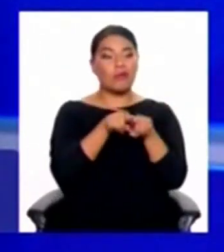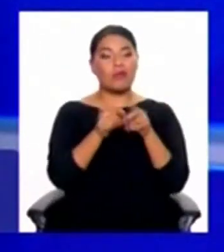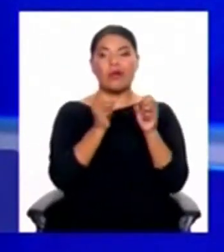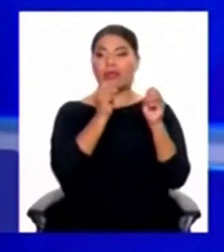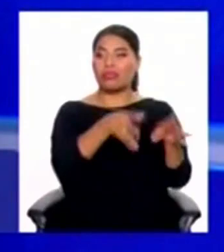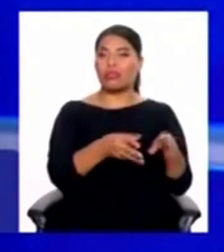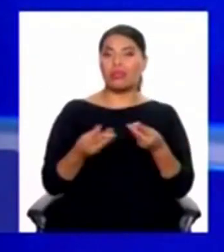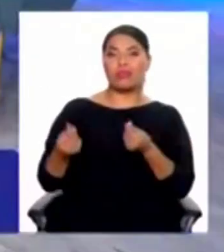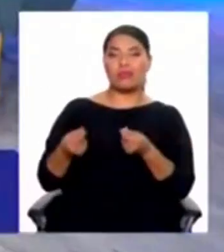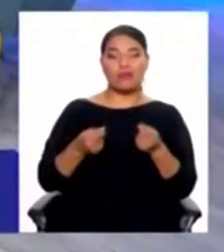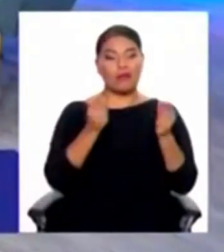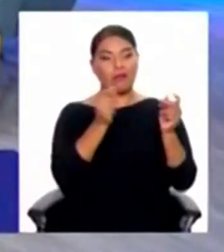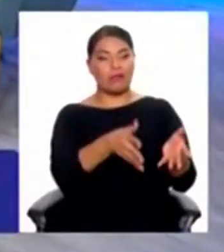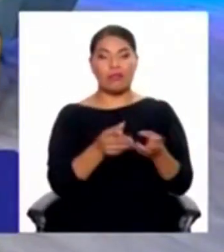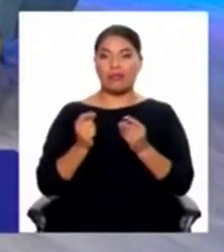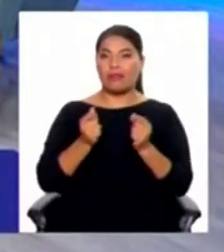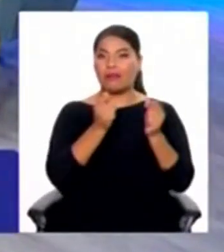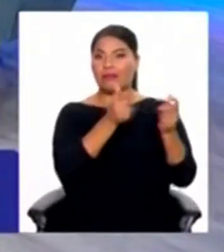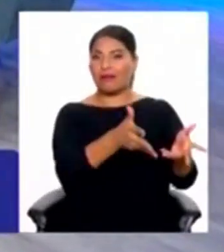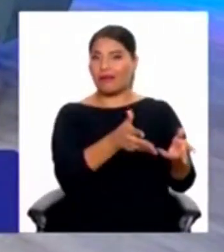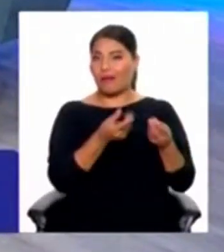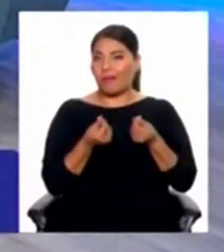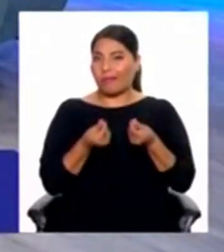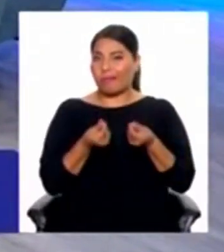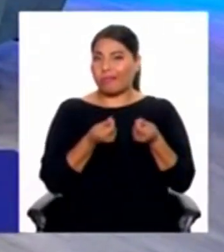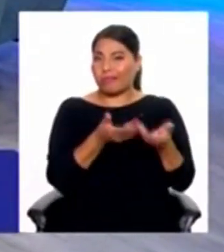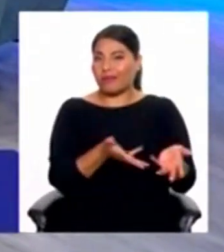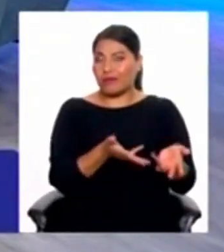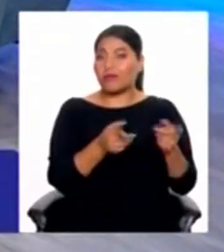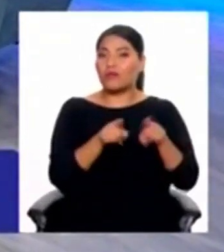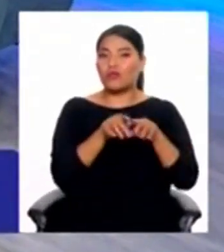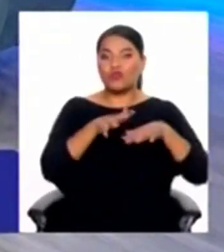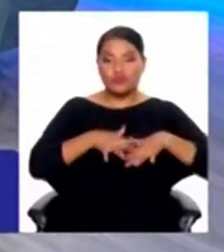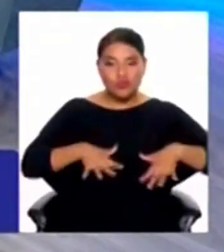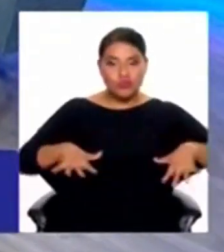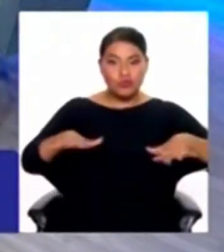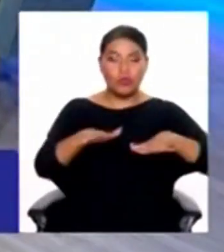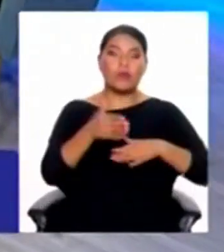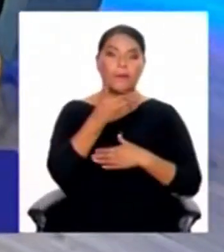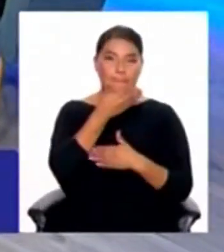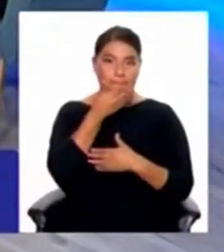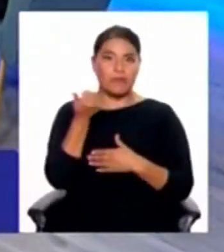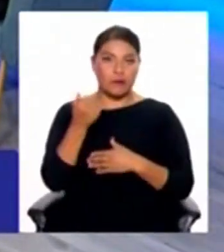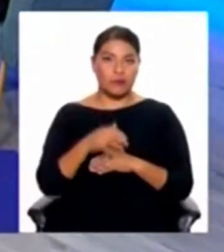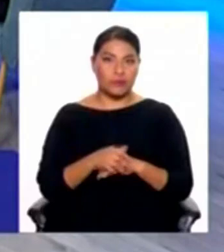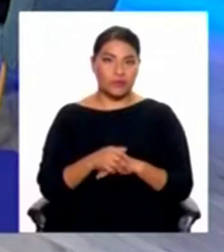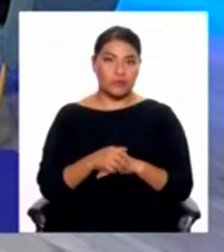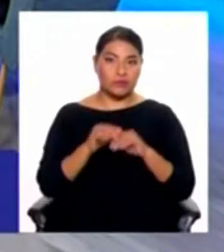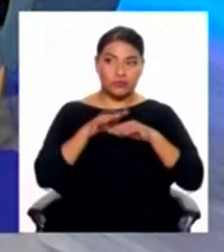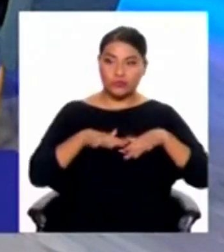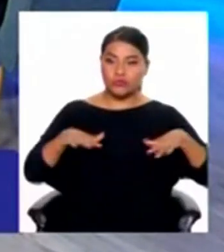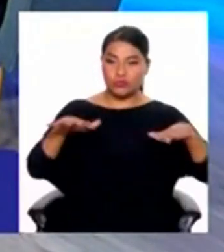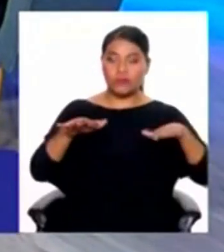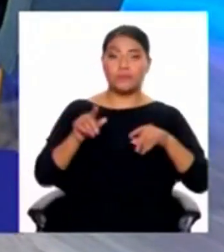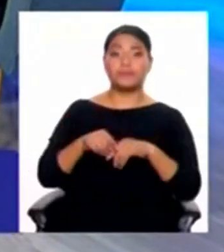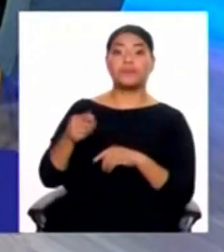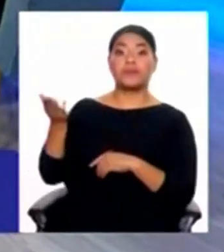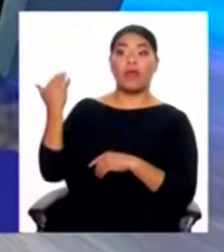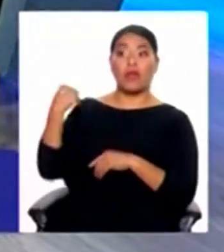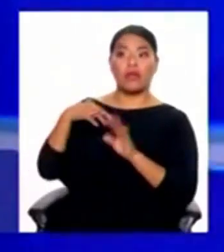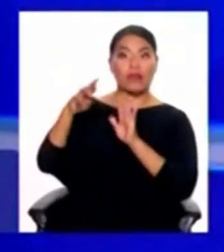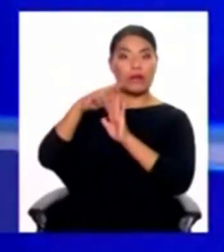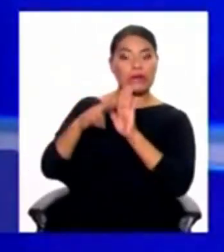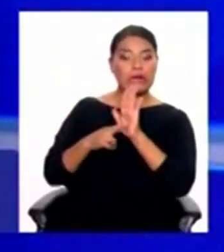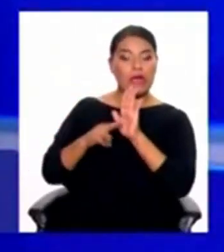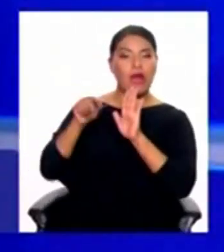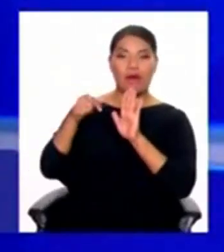la mirada más lamentable, transversal y multisectorial nos permite entender. Para el año pasado probablemente no esté reglamentada, pero ya con